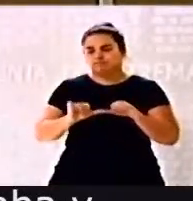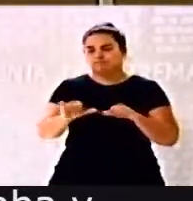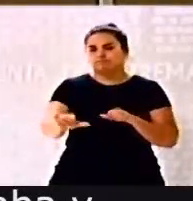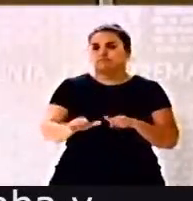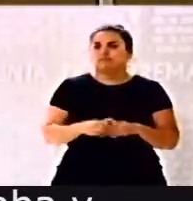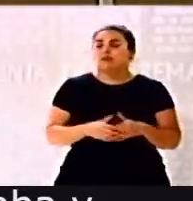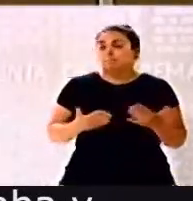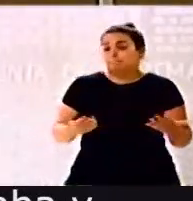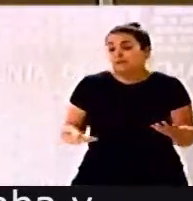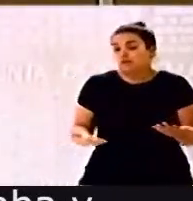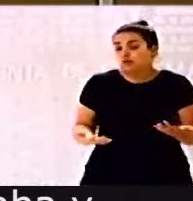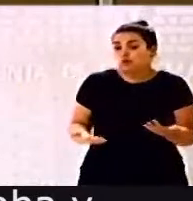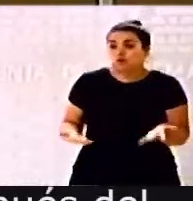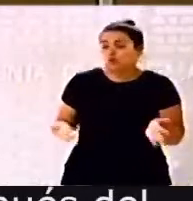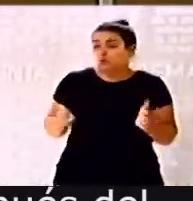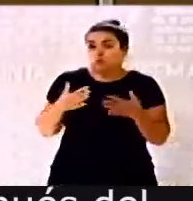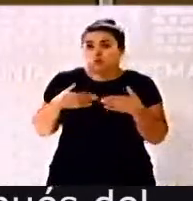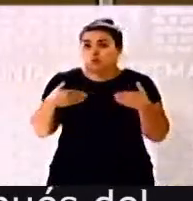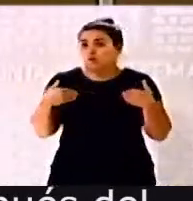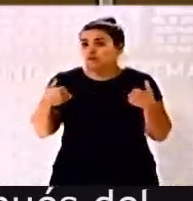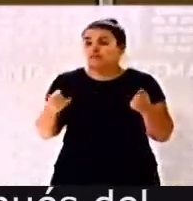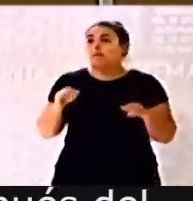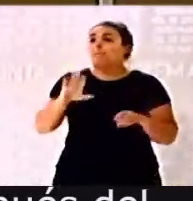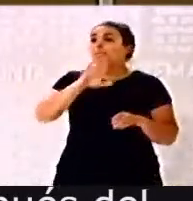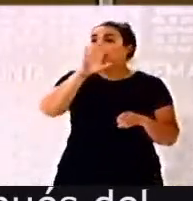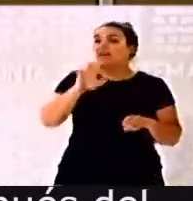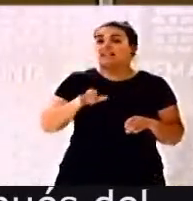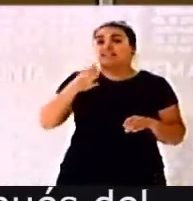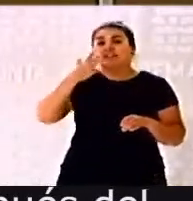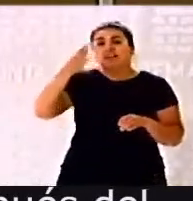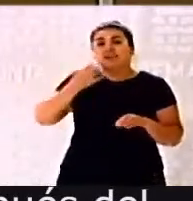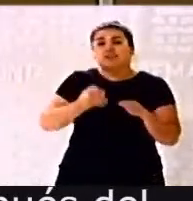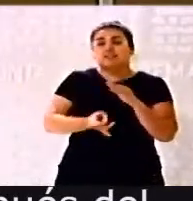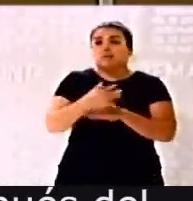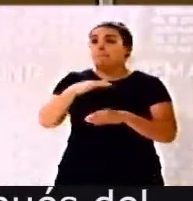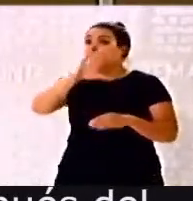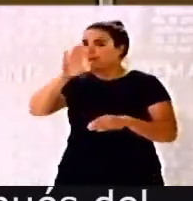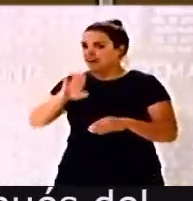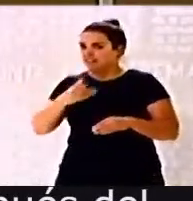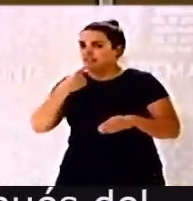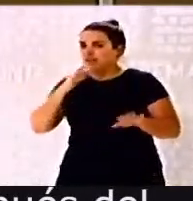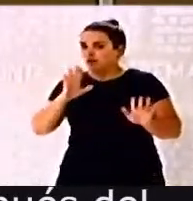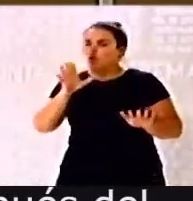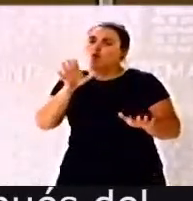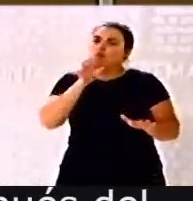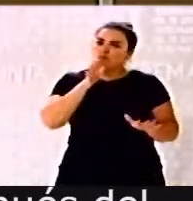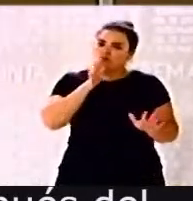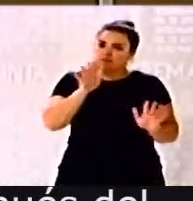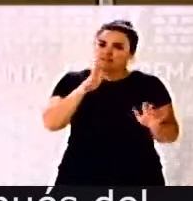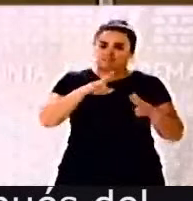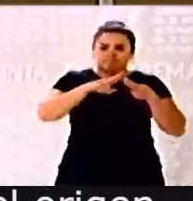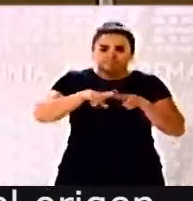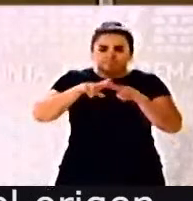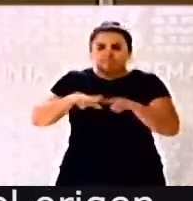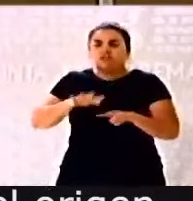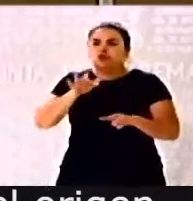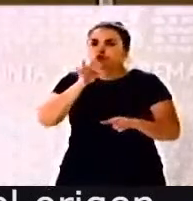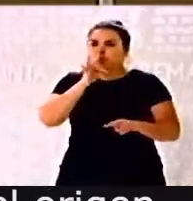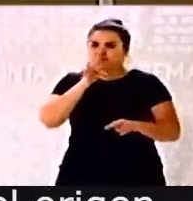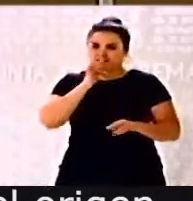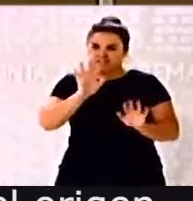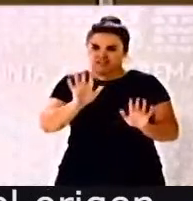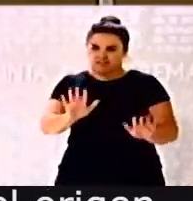Pero en cualquier caso parece que el origen, y digo que parece porque todavía los estudios epidemiológicos, al ser